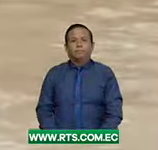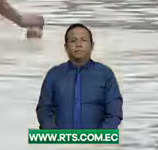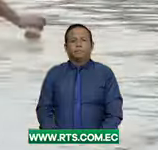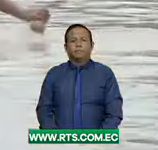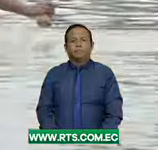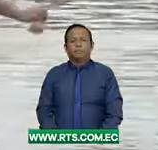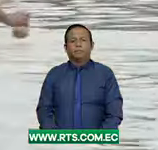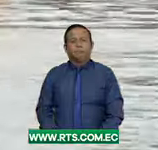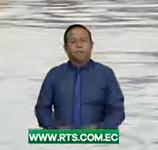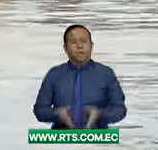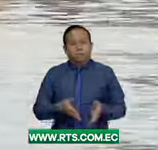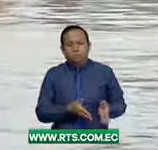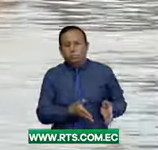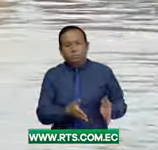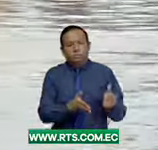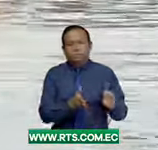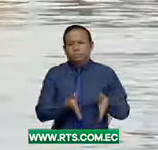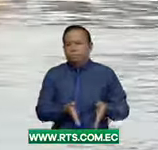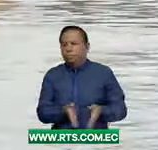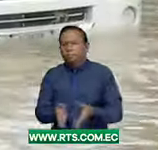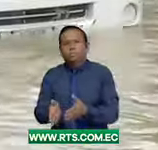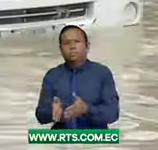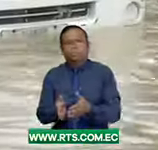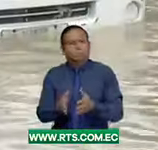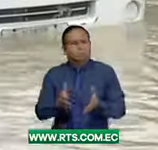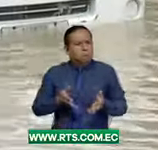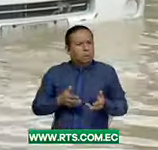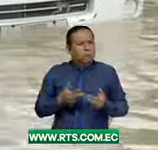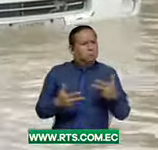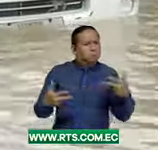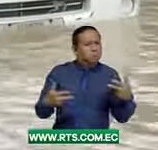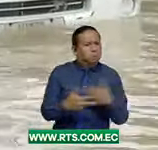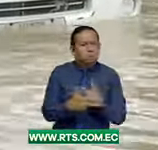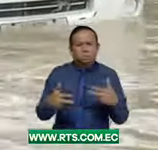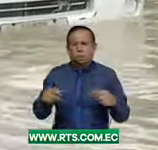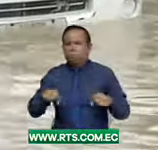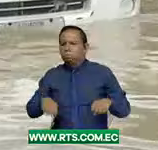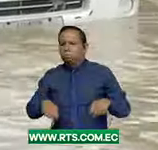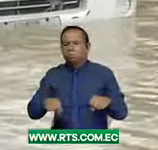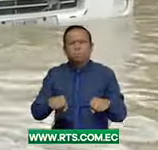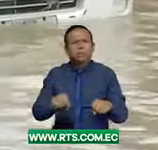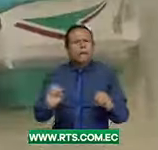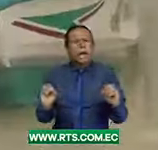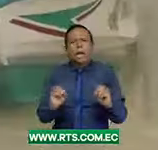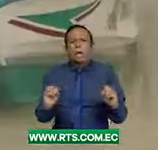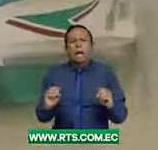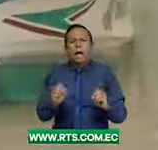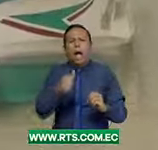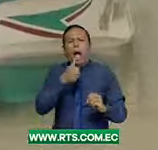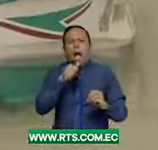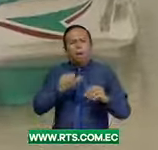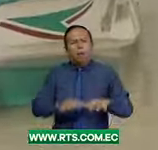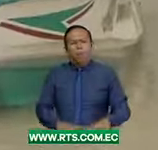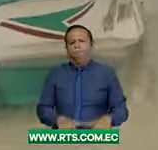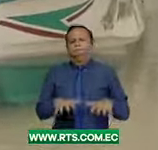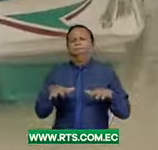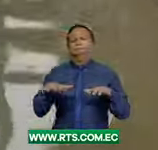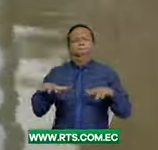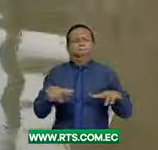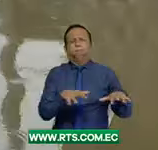Las vías quedaron convertidas en ríos. Ni autos ni motos pudieron ingresar. Fue necesario utilizar